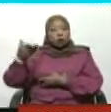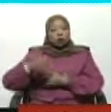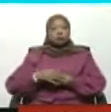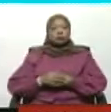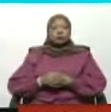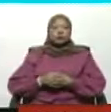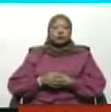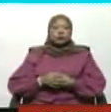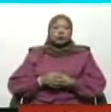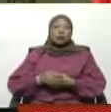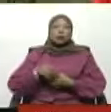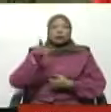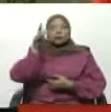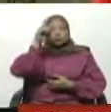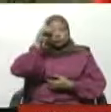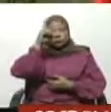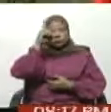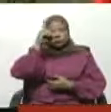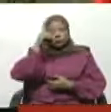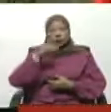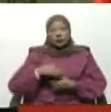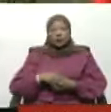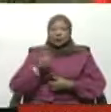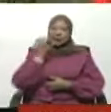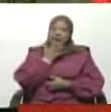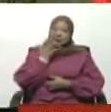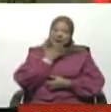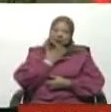directora de orquesta Delcy Dudamel,